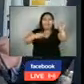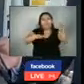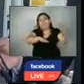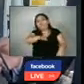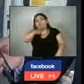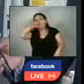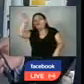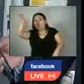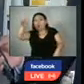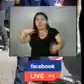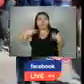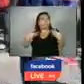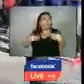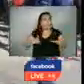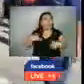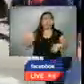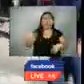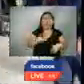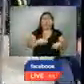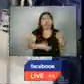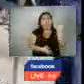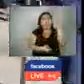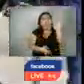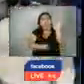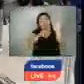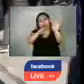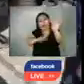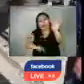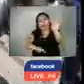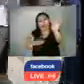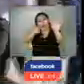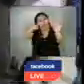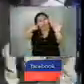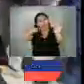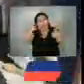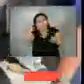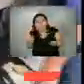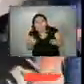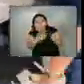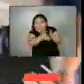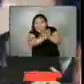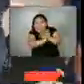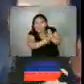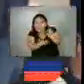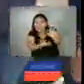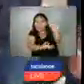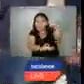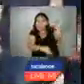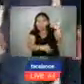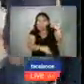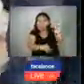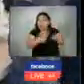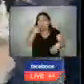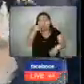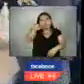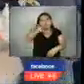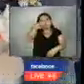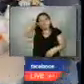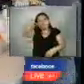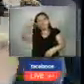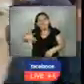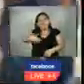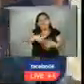Nosotros entregamos un resultado en físico. Entonces las personas que lo soliciten de esa manera, cuando reciben la llamada del call